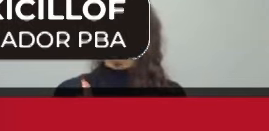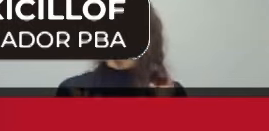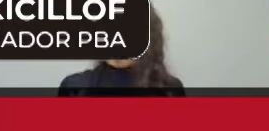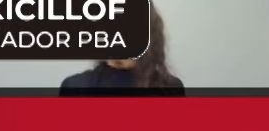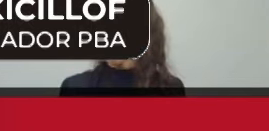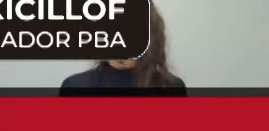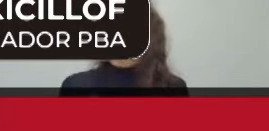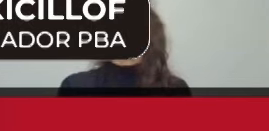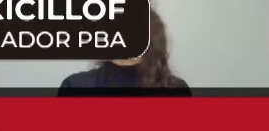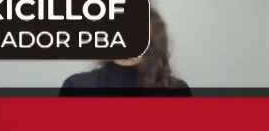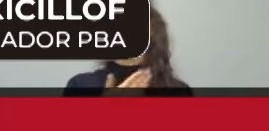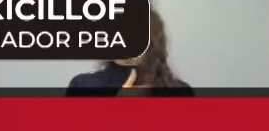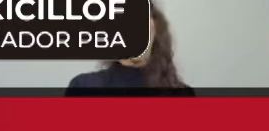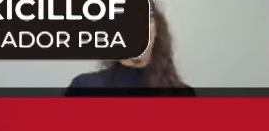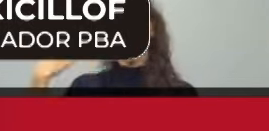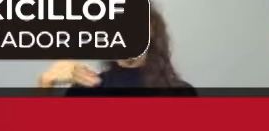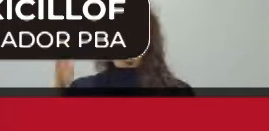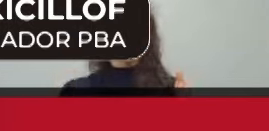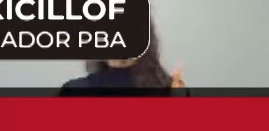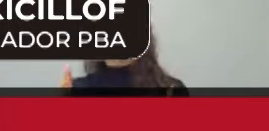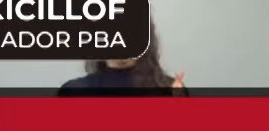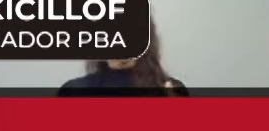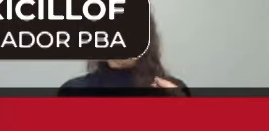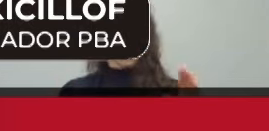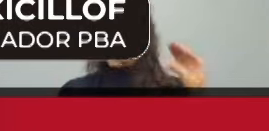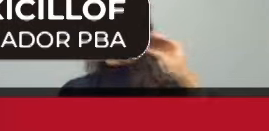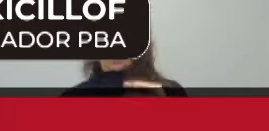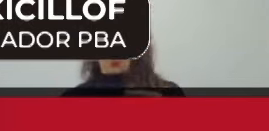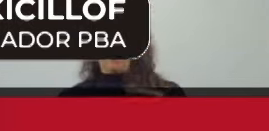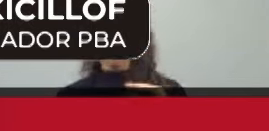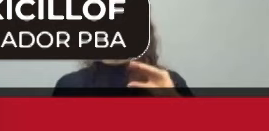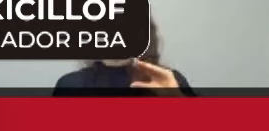etapa anterior del gobierno anterior creció, pero hasta el